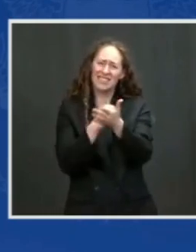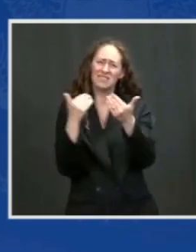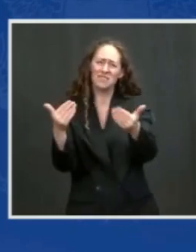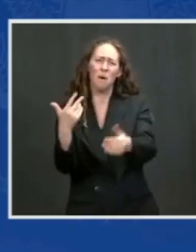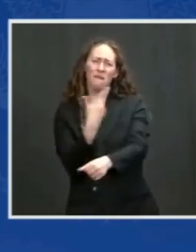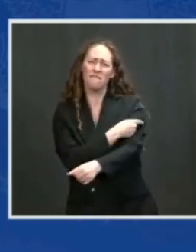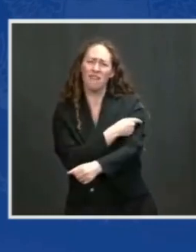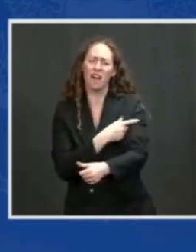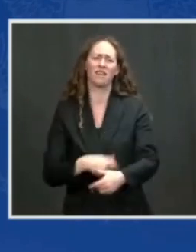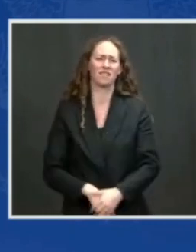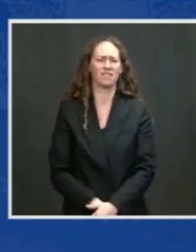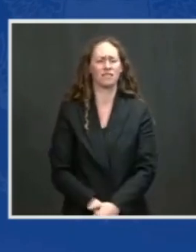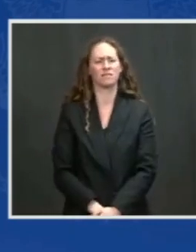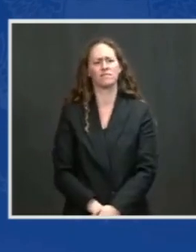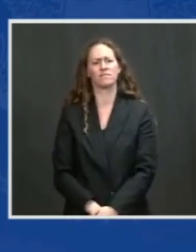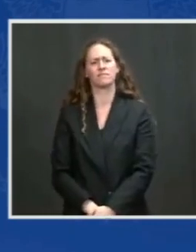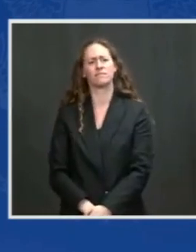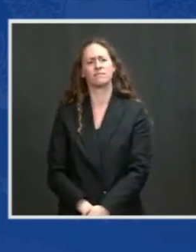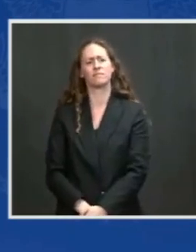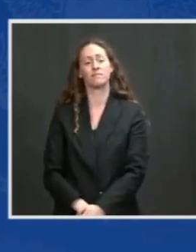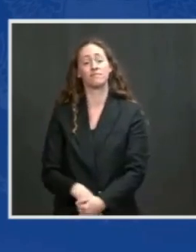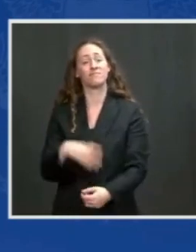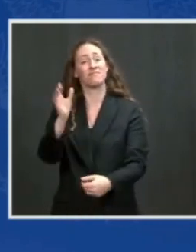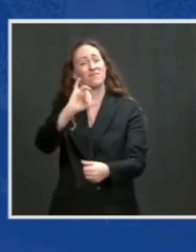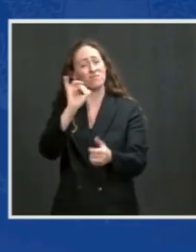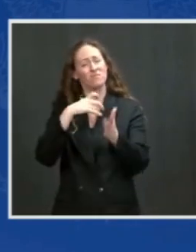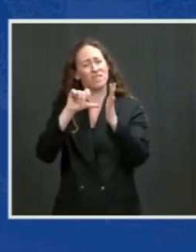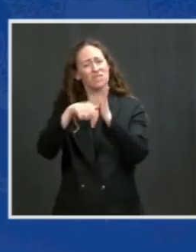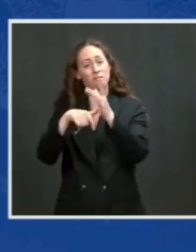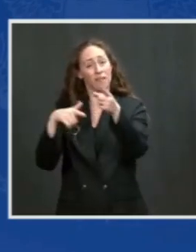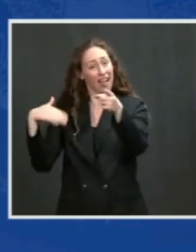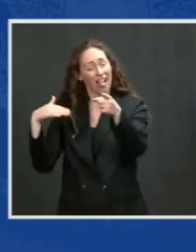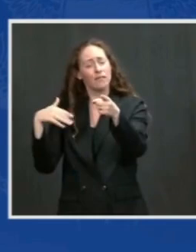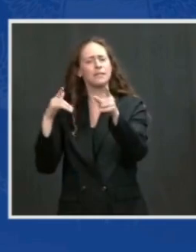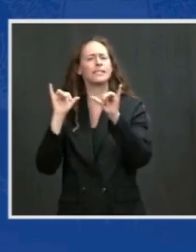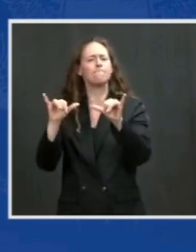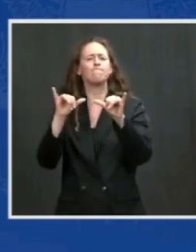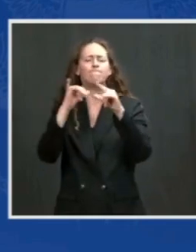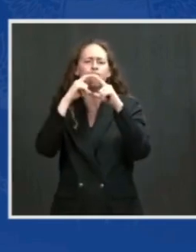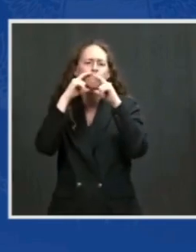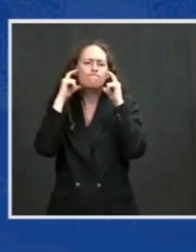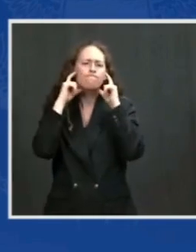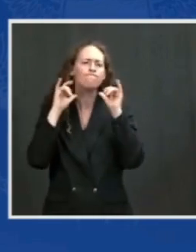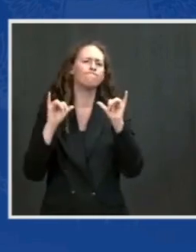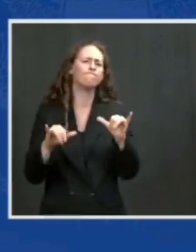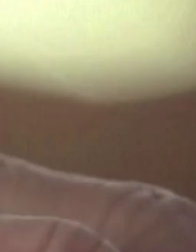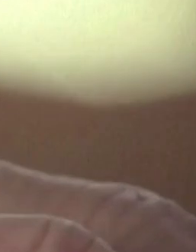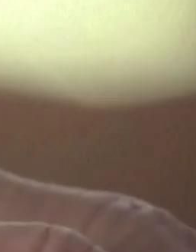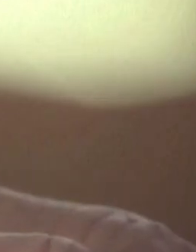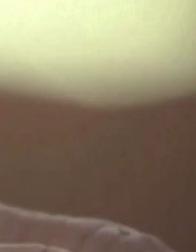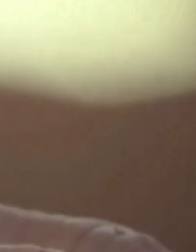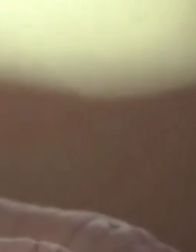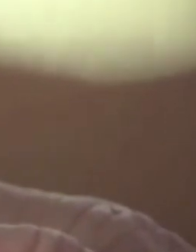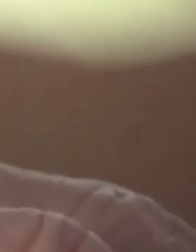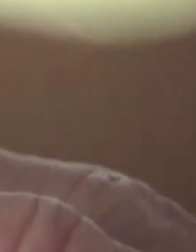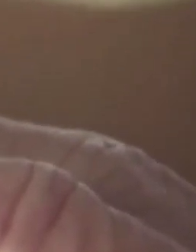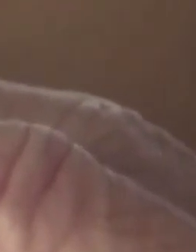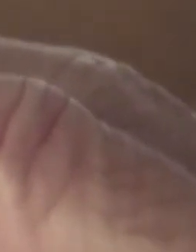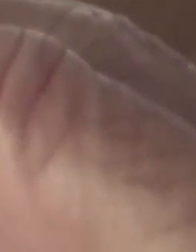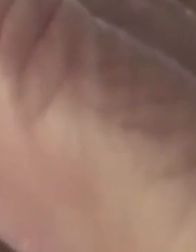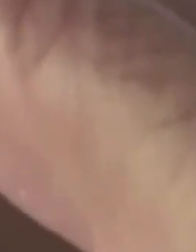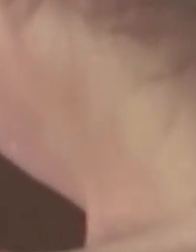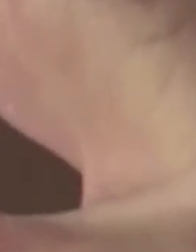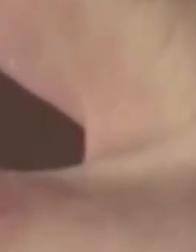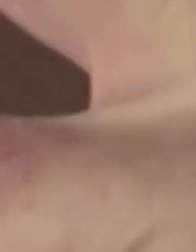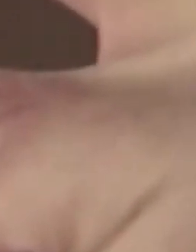para apoyar la lucha del coronavirus en el mundo el presidente joe biden anunció este lunes que su gobierno compartirá